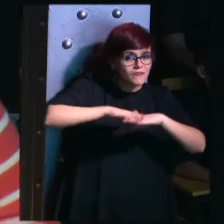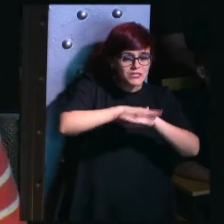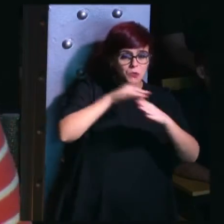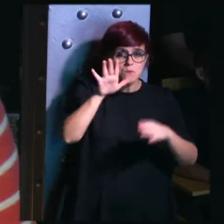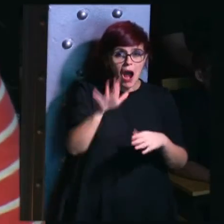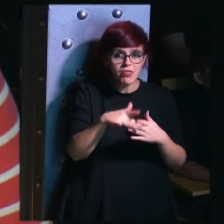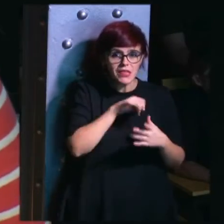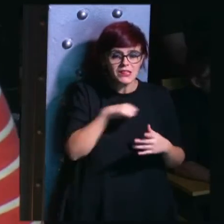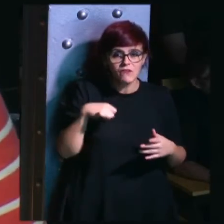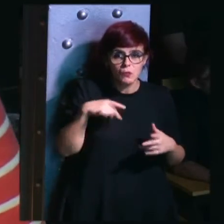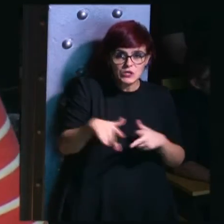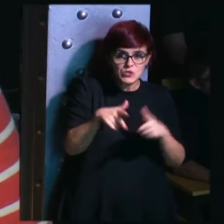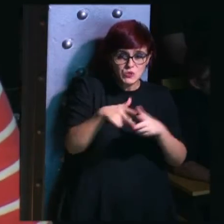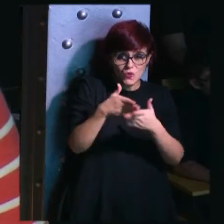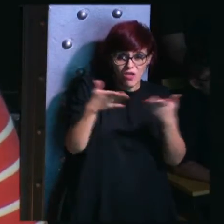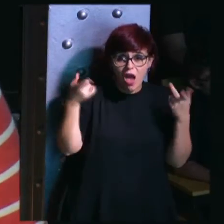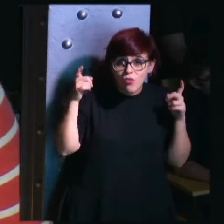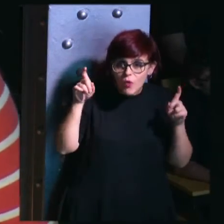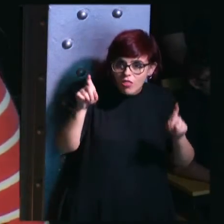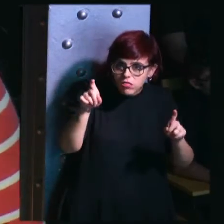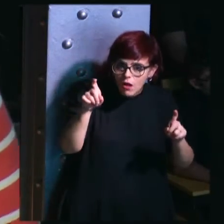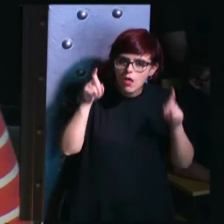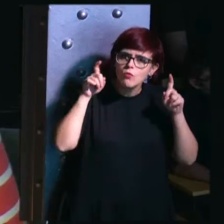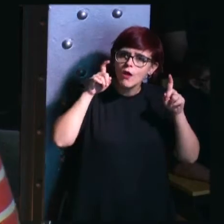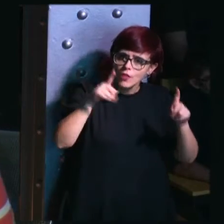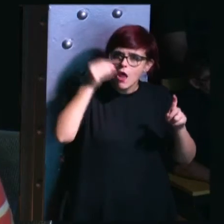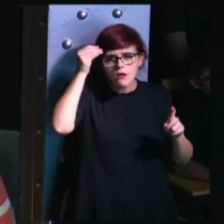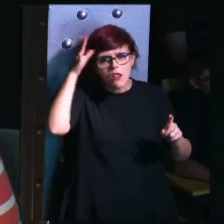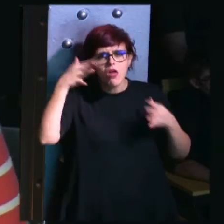como individuos y como sociedad, que es la educación, puede tener un papel pues, tan